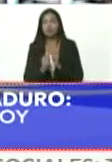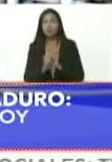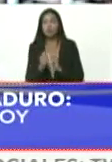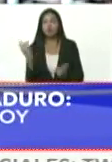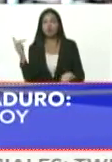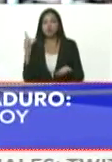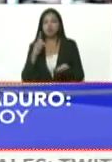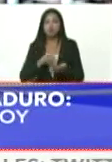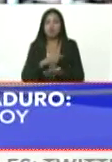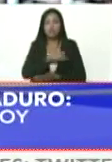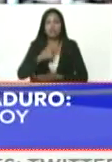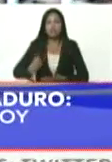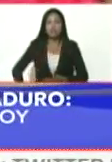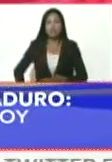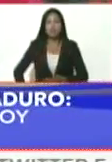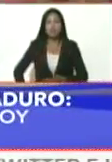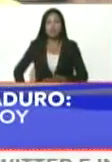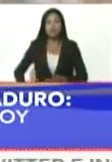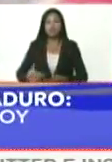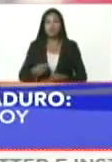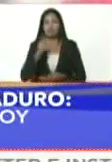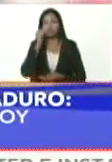China, Pedro Infante.